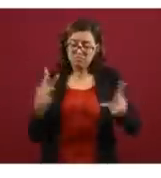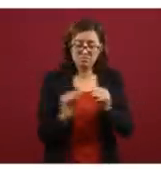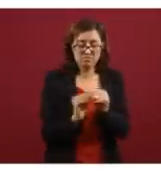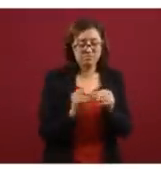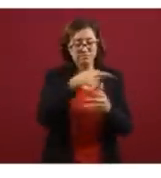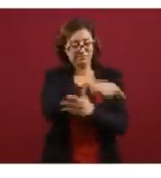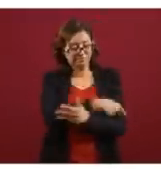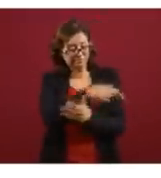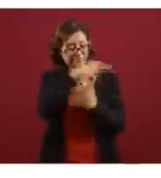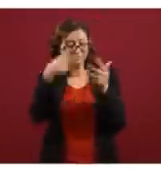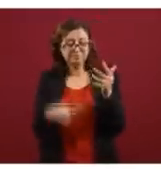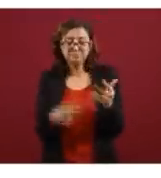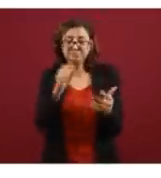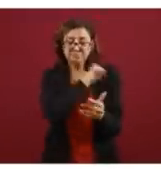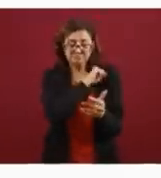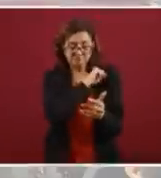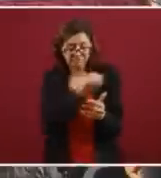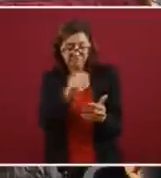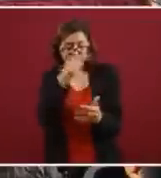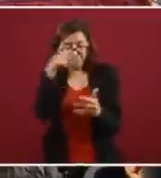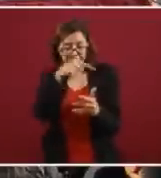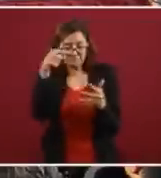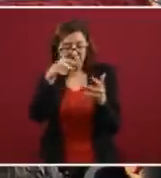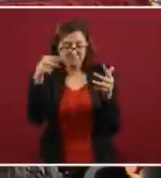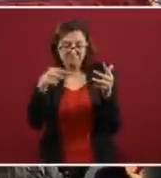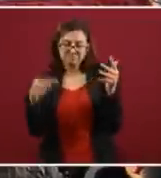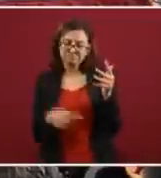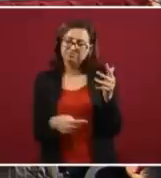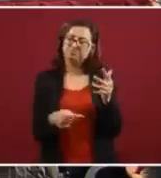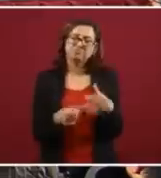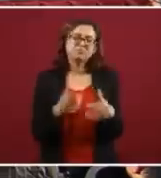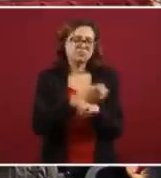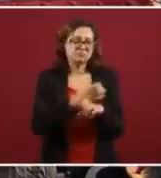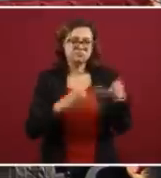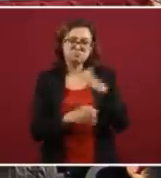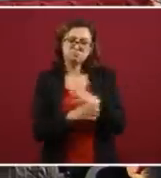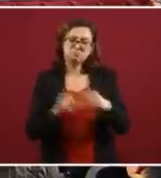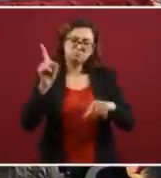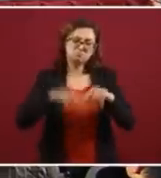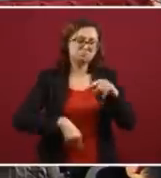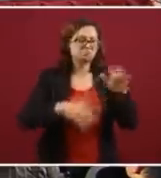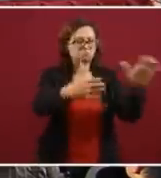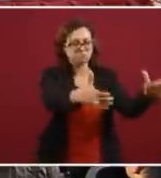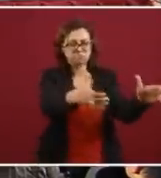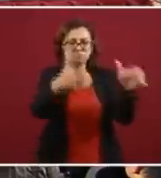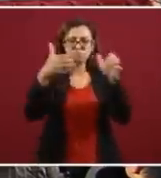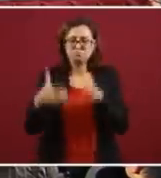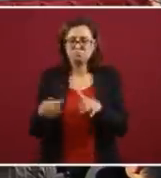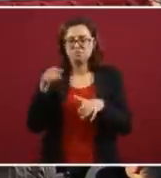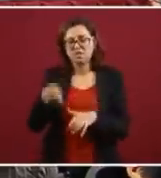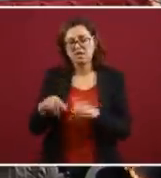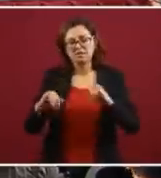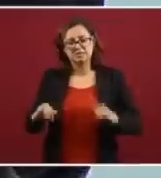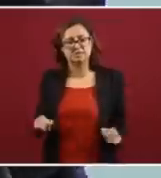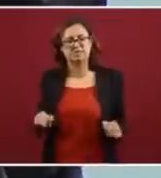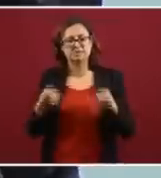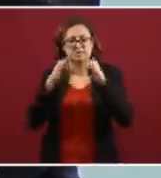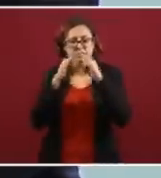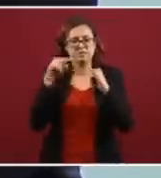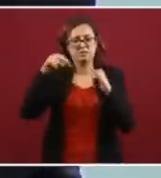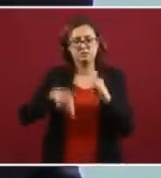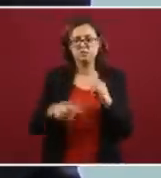provenientes de este tipo de delitos pasarán al instituto para regresar al pueblo lo robado y